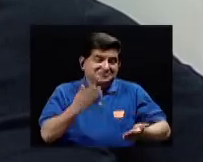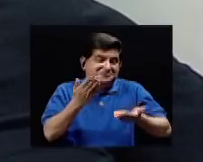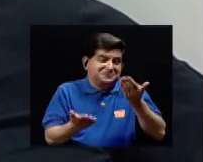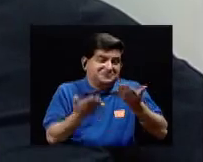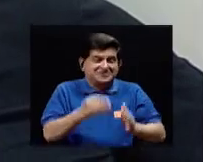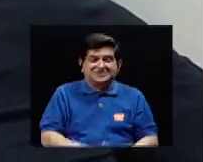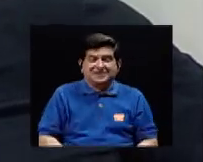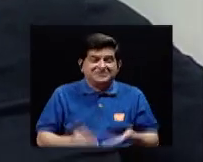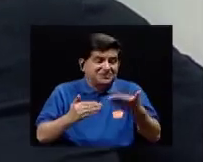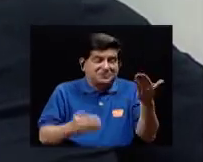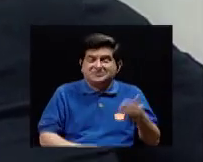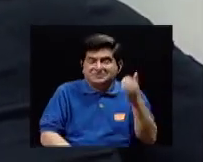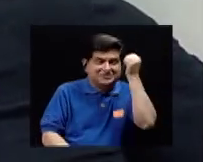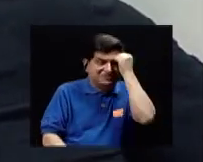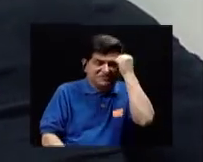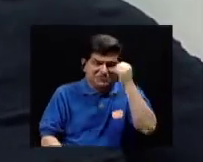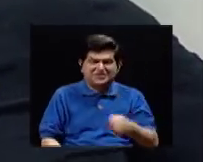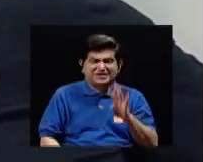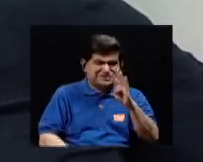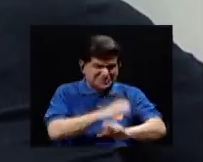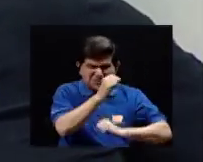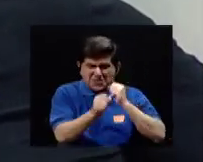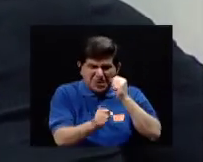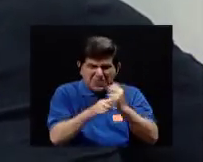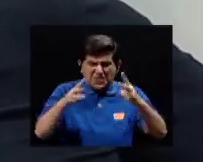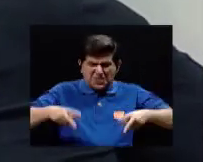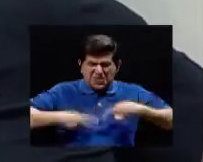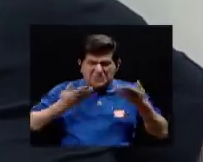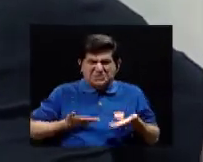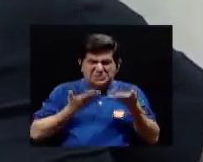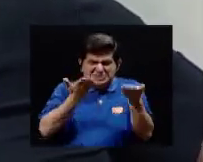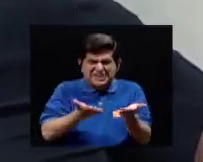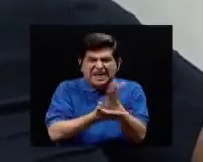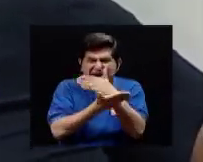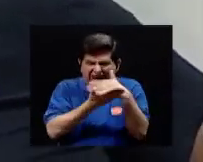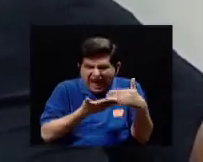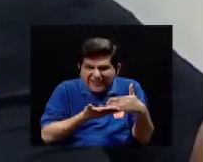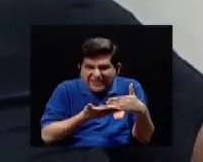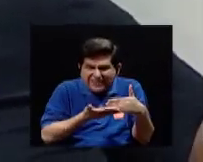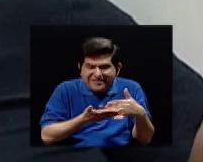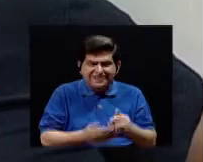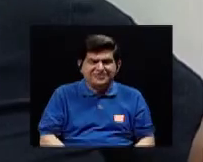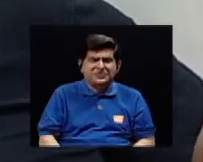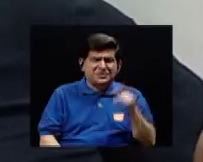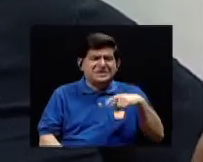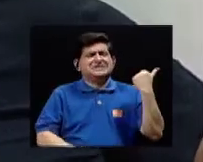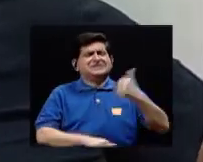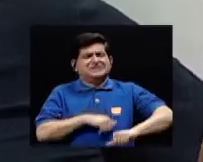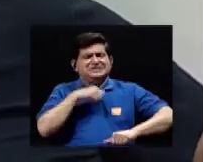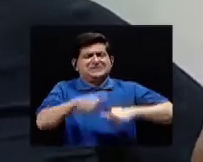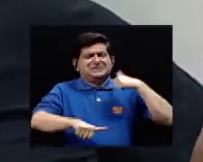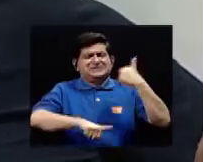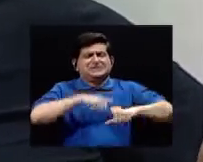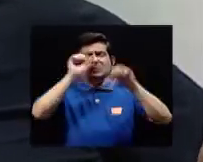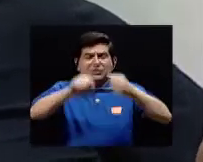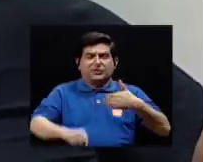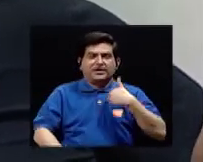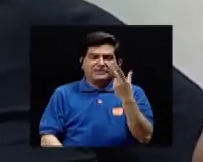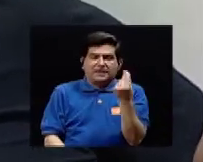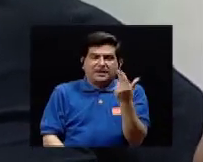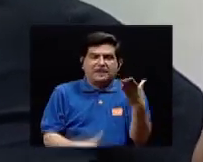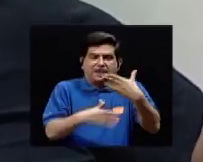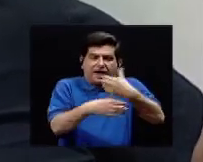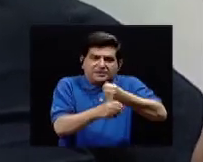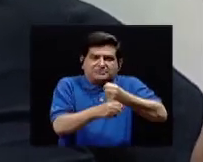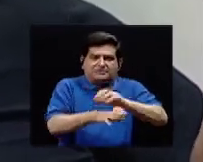absurda, ¿no? Realmente, sí. Dedicarle 4 años de la vida a algo que además hay que pelear muchísimo para conseguir la plata